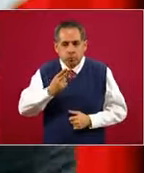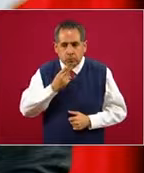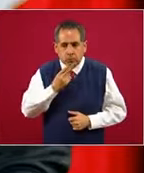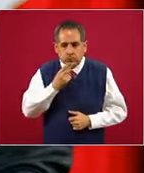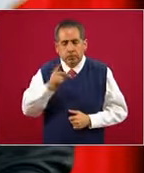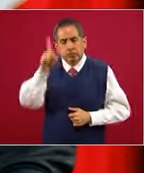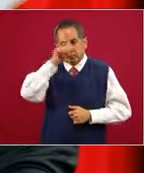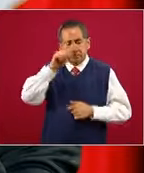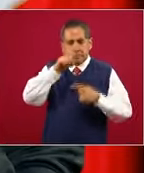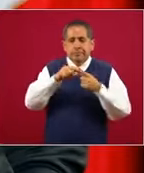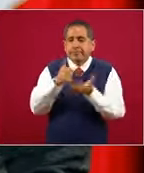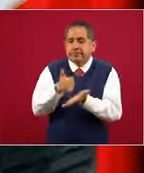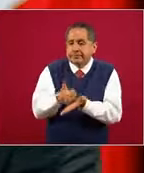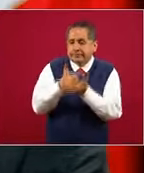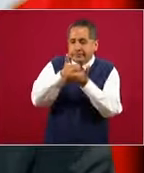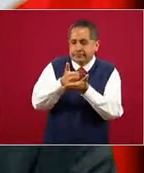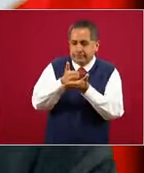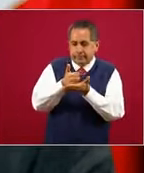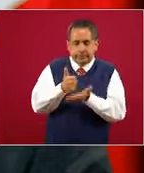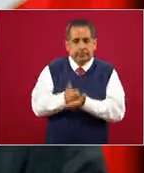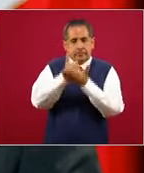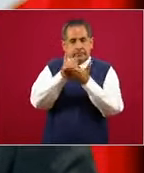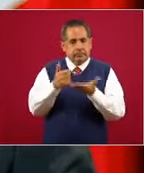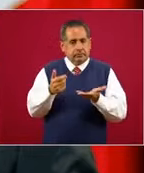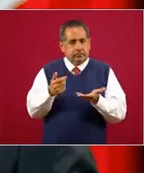es una medida auxiliar,